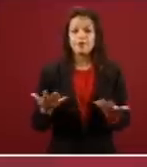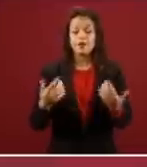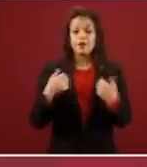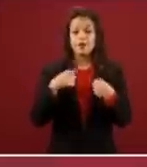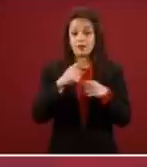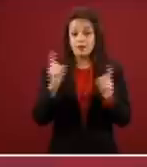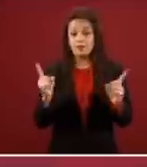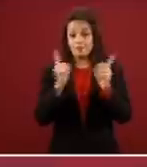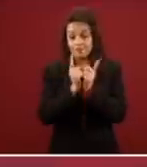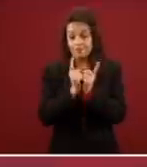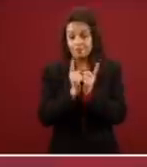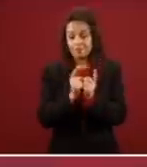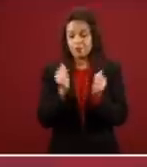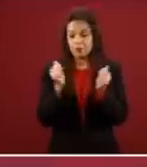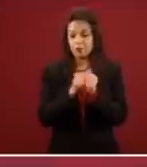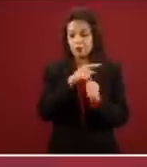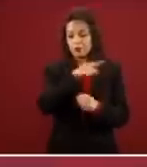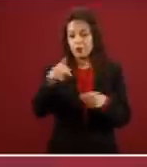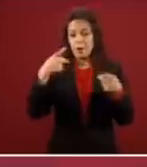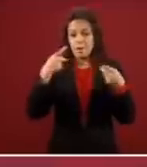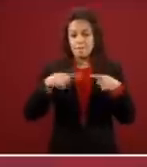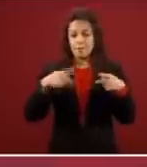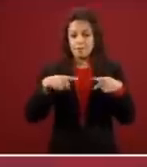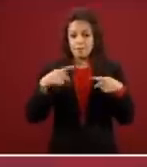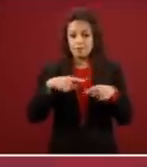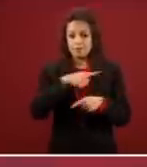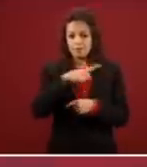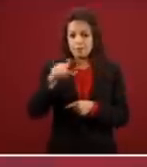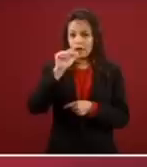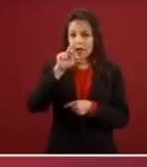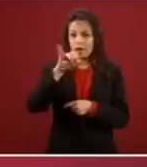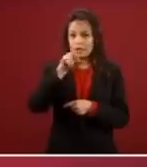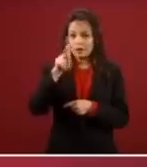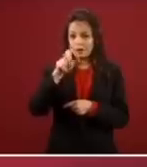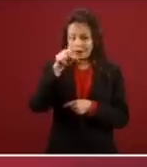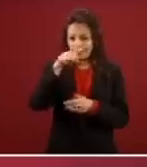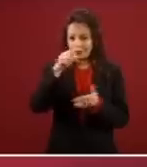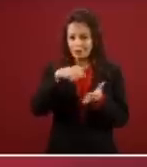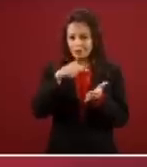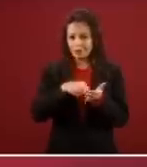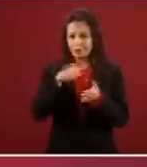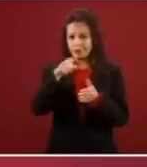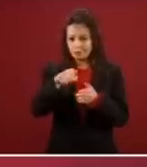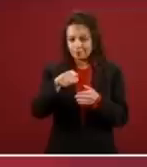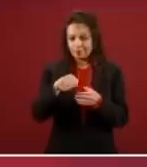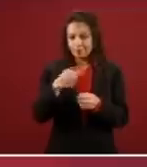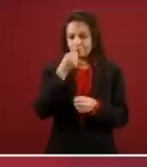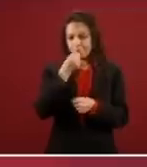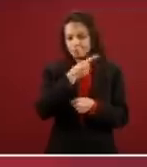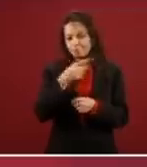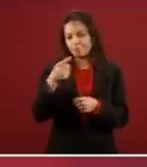familiares de las víctimas en Bavispe, ya informamos,